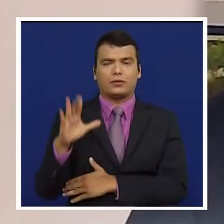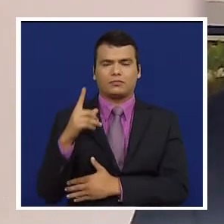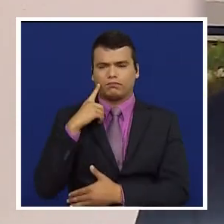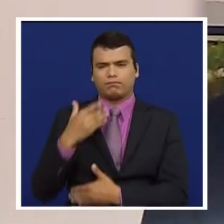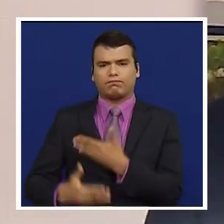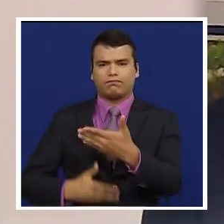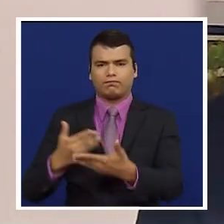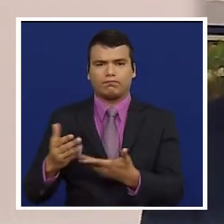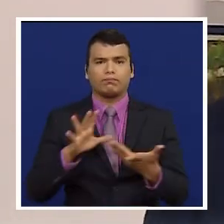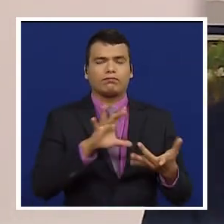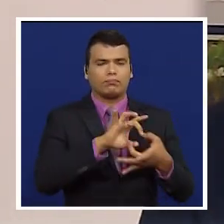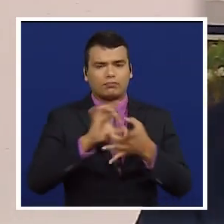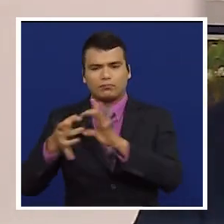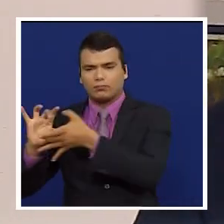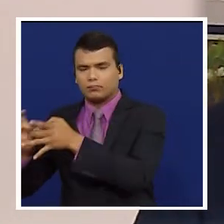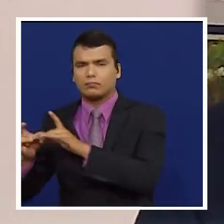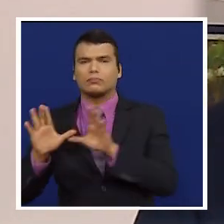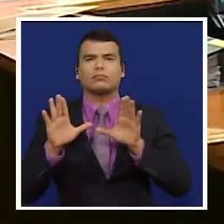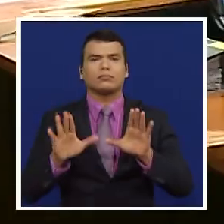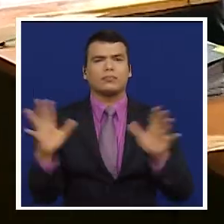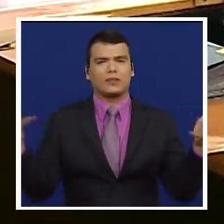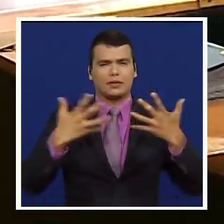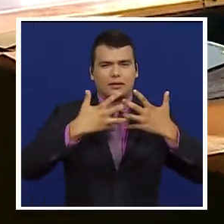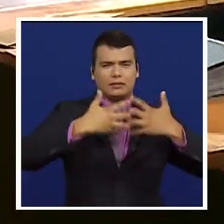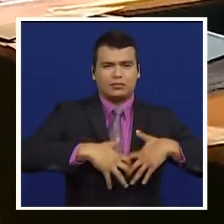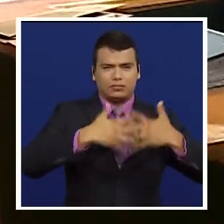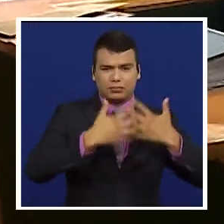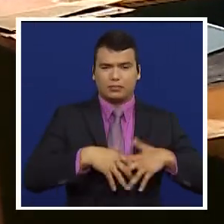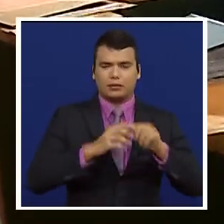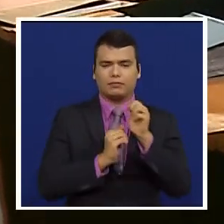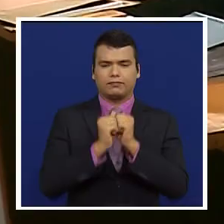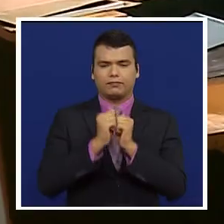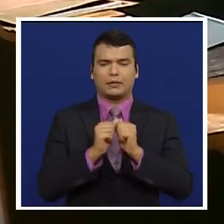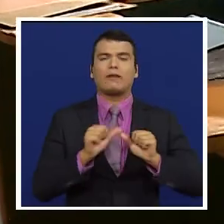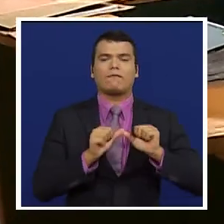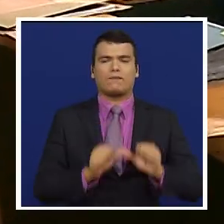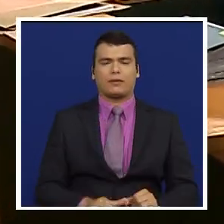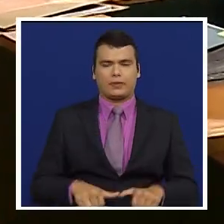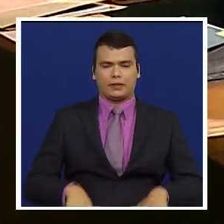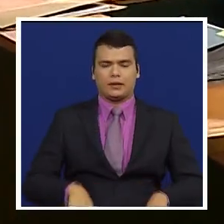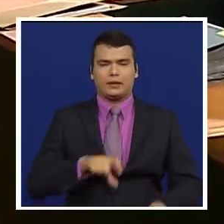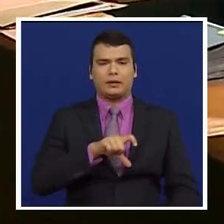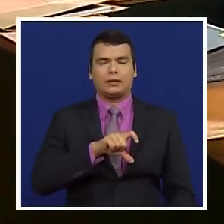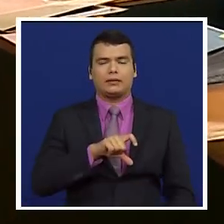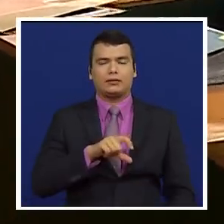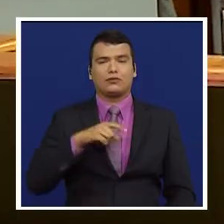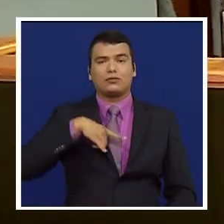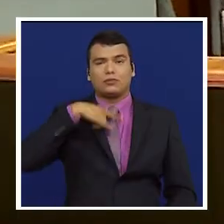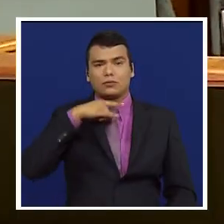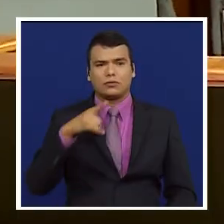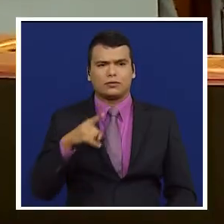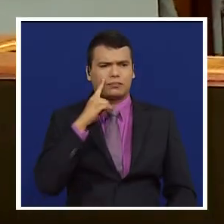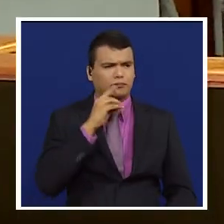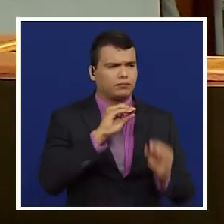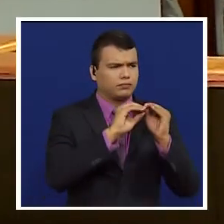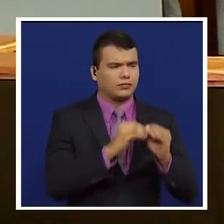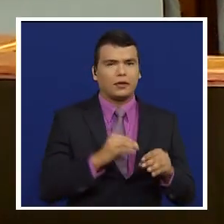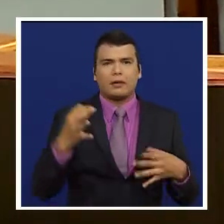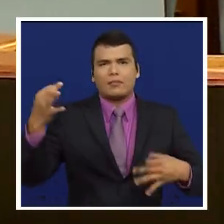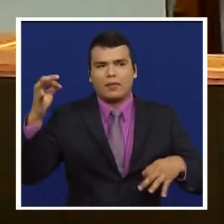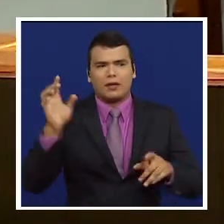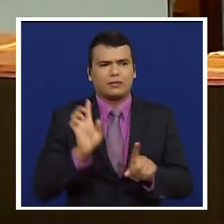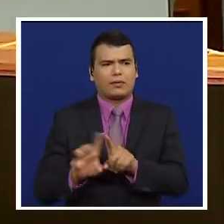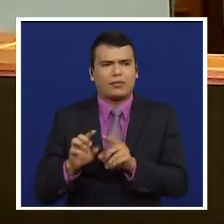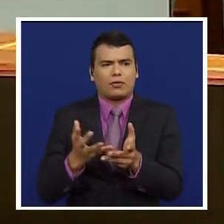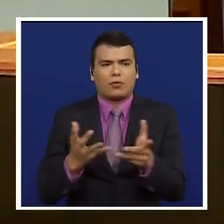generan, digamos, las empresas industriales que se instalan aquí, porque demandan pues materias primas, papelería y